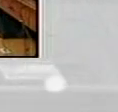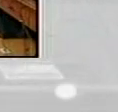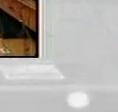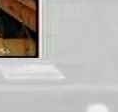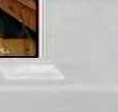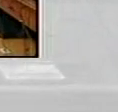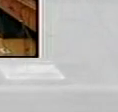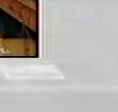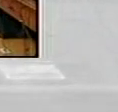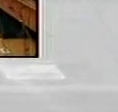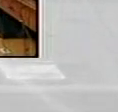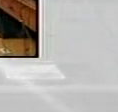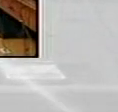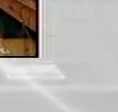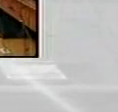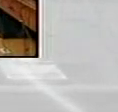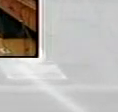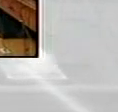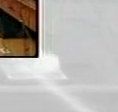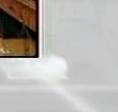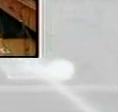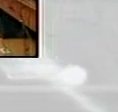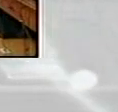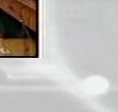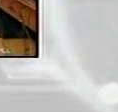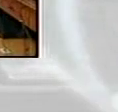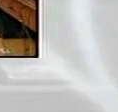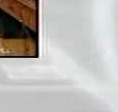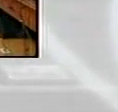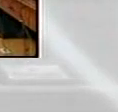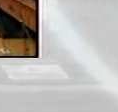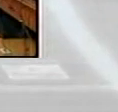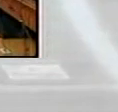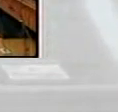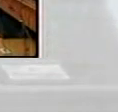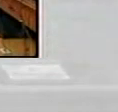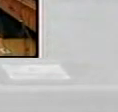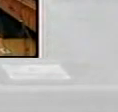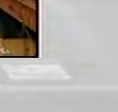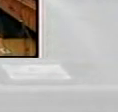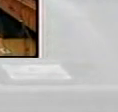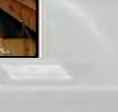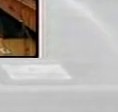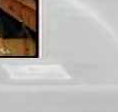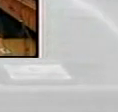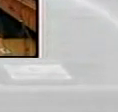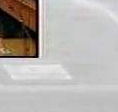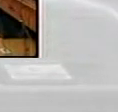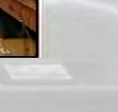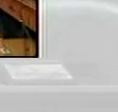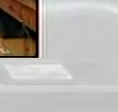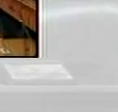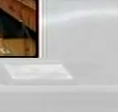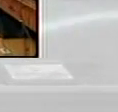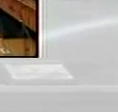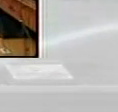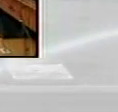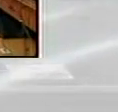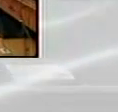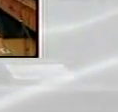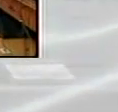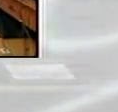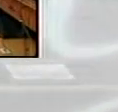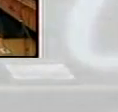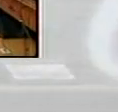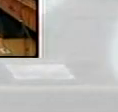También, como puede ver a través de la pantalla de Congreso Televisión, en la parte superior derecha de su pantalla podemos ver